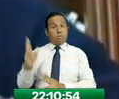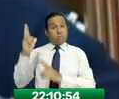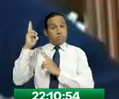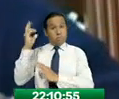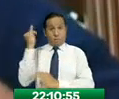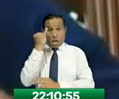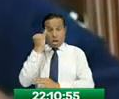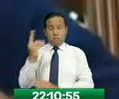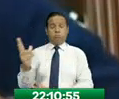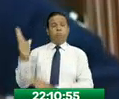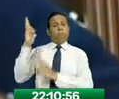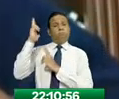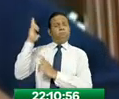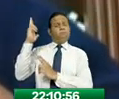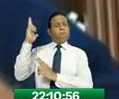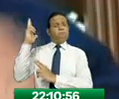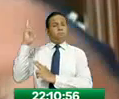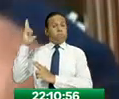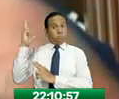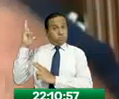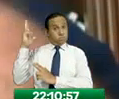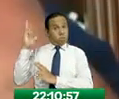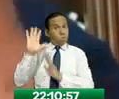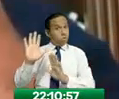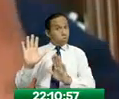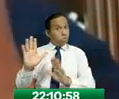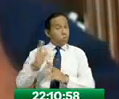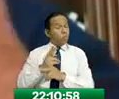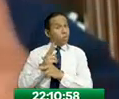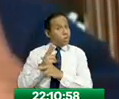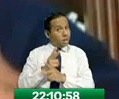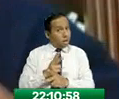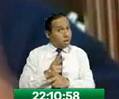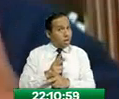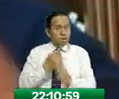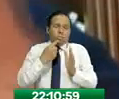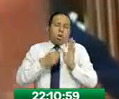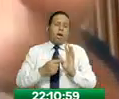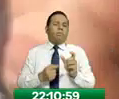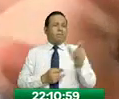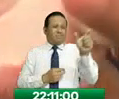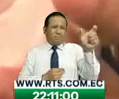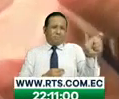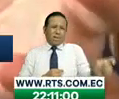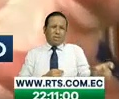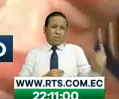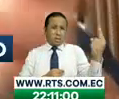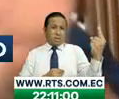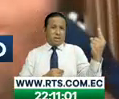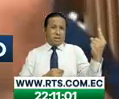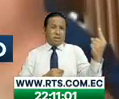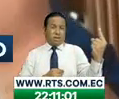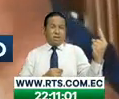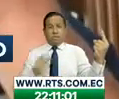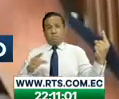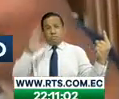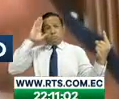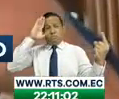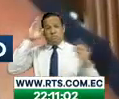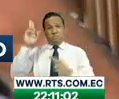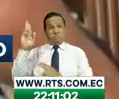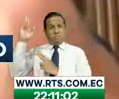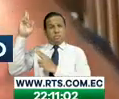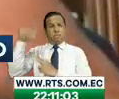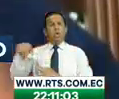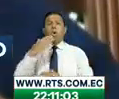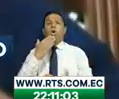todo. Hay que tener un poquito de cuidado porque, claro, una persona sola ejerce cierto tipo de fuerza y una persona